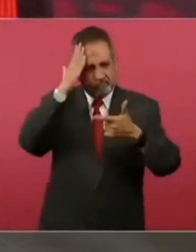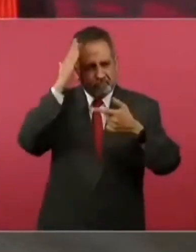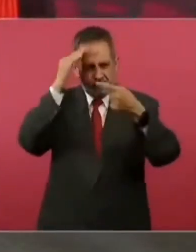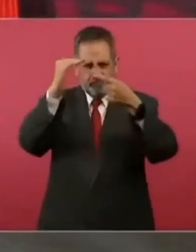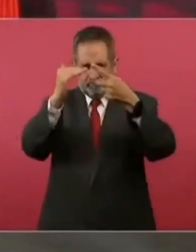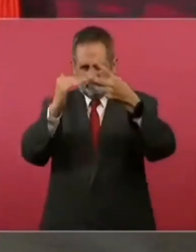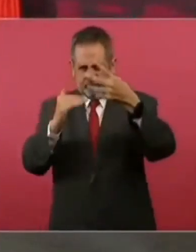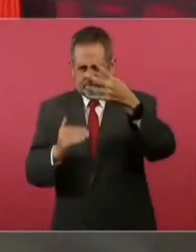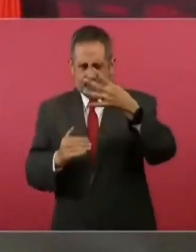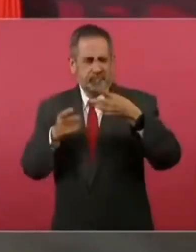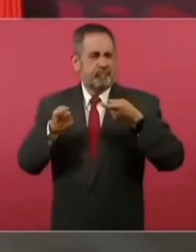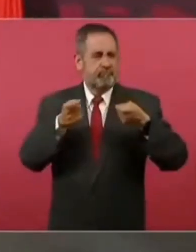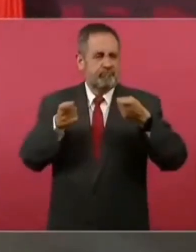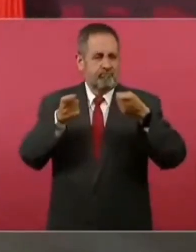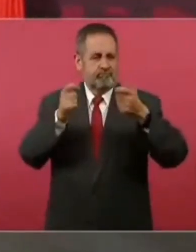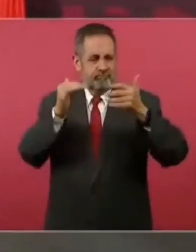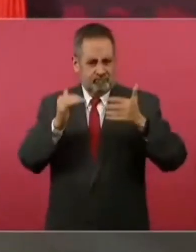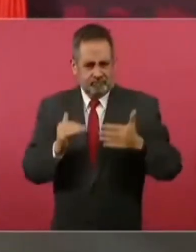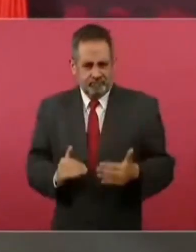de dominación